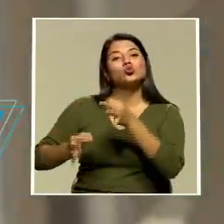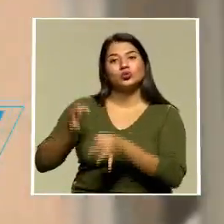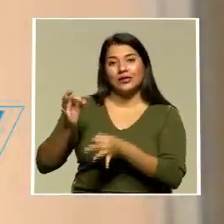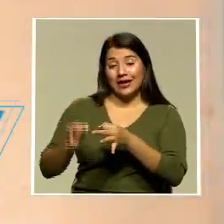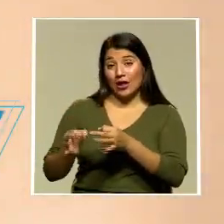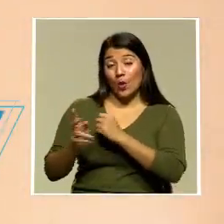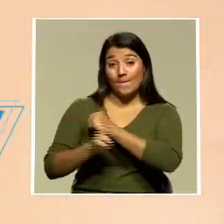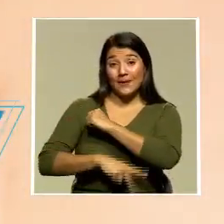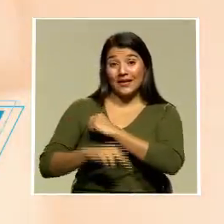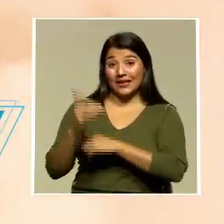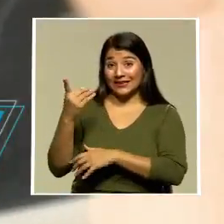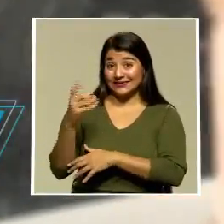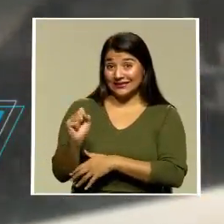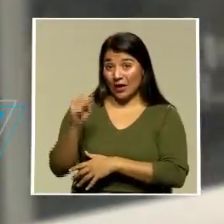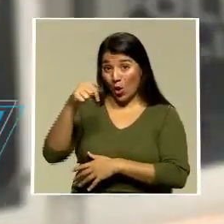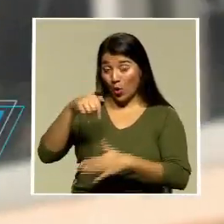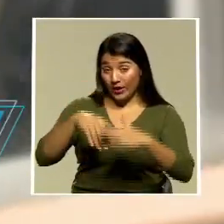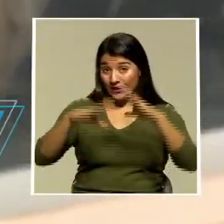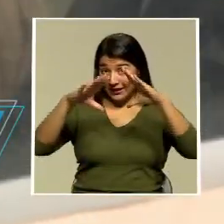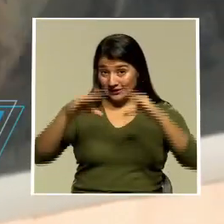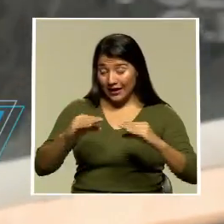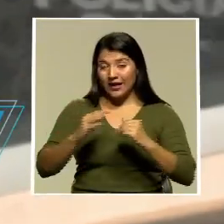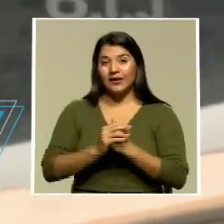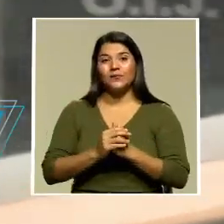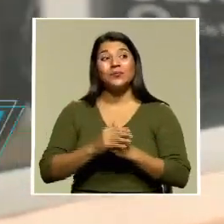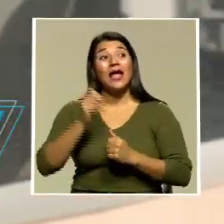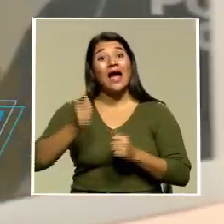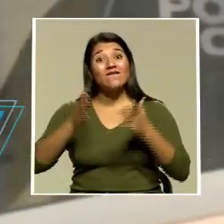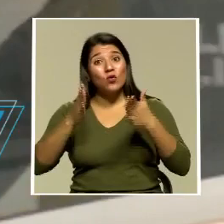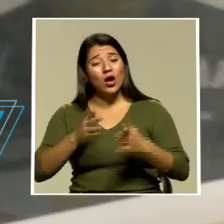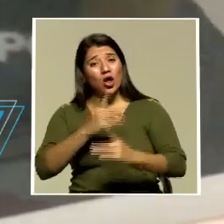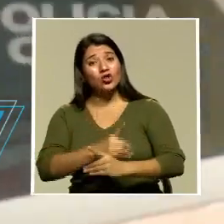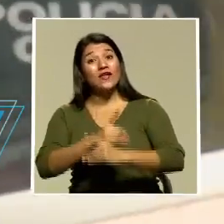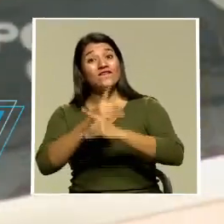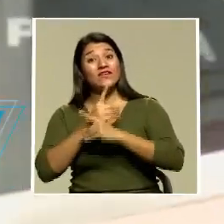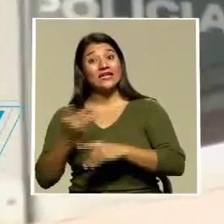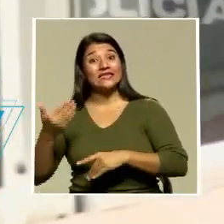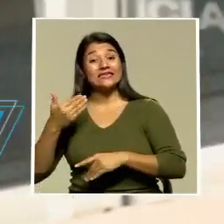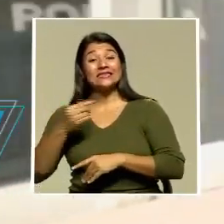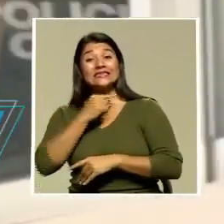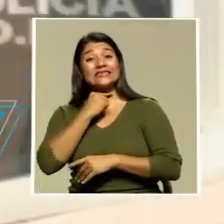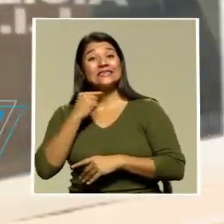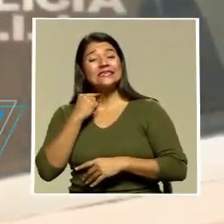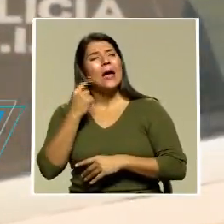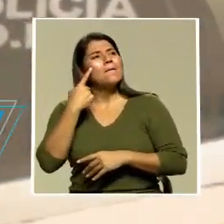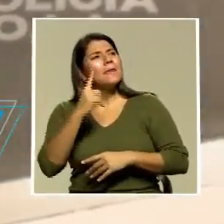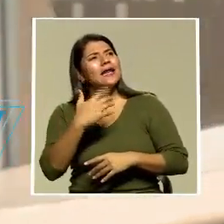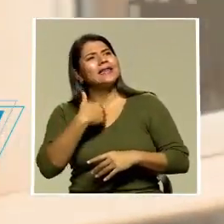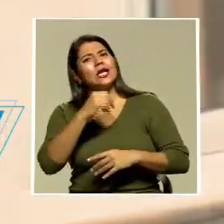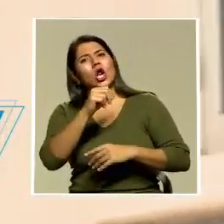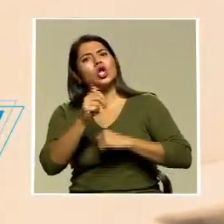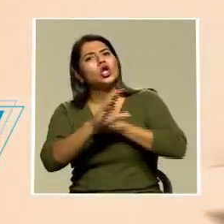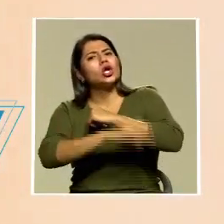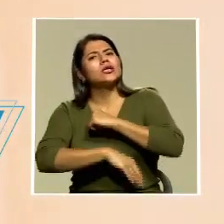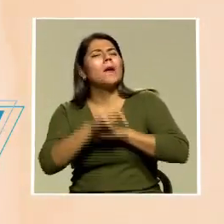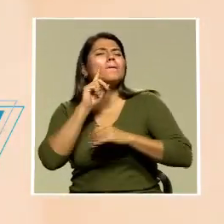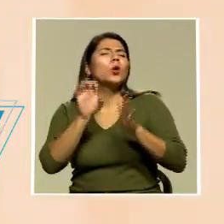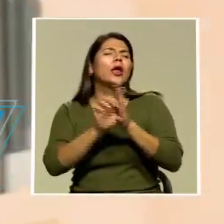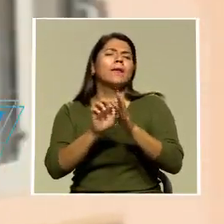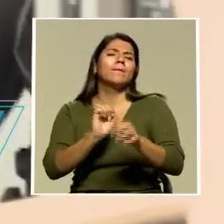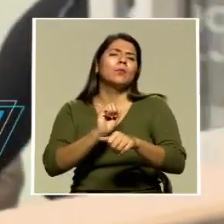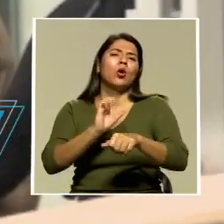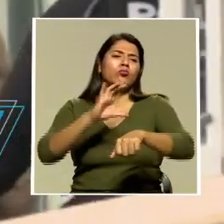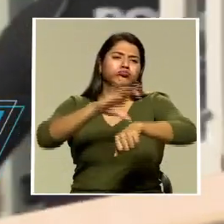tarde. A pesar de la solicitud del abogado defensor de Víquez para que se impusiera otro tipo de medidas como el seguimiento satelital, como la